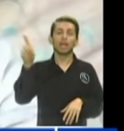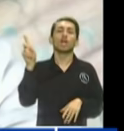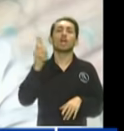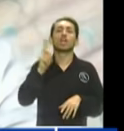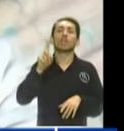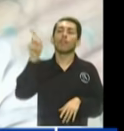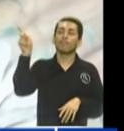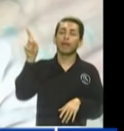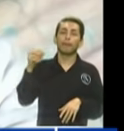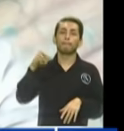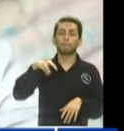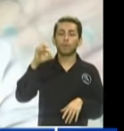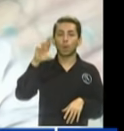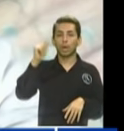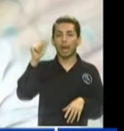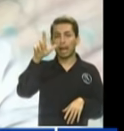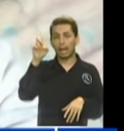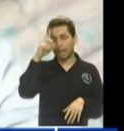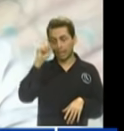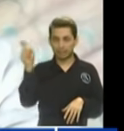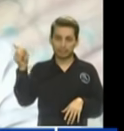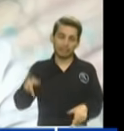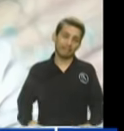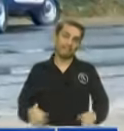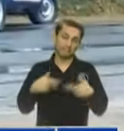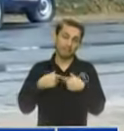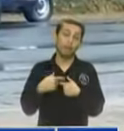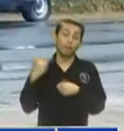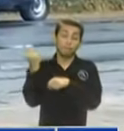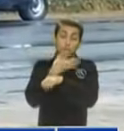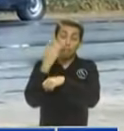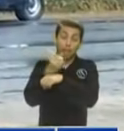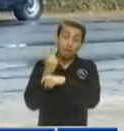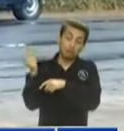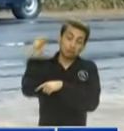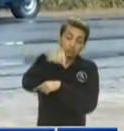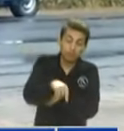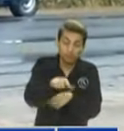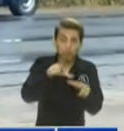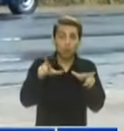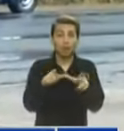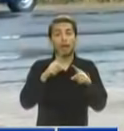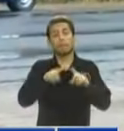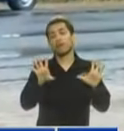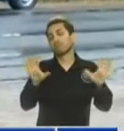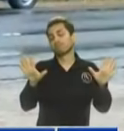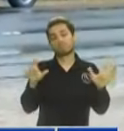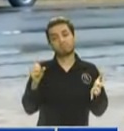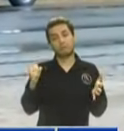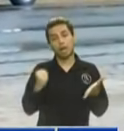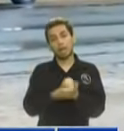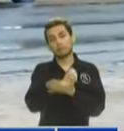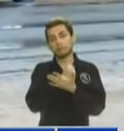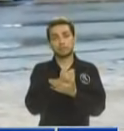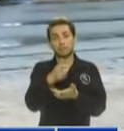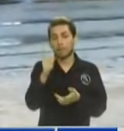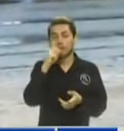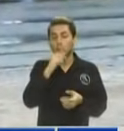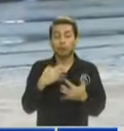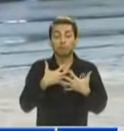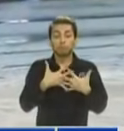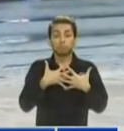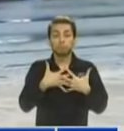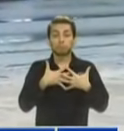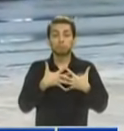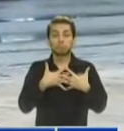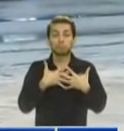de Morales, Izabal. Bomberos voluntarios llegaron al lugar, pero ya no pudieron hacer nada porque no contaba con signos vitales